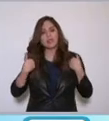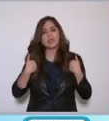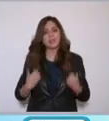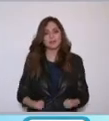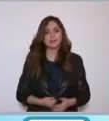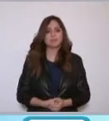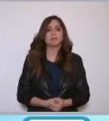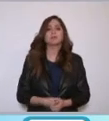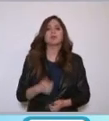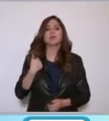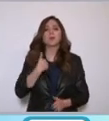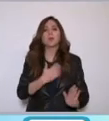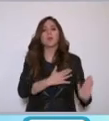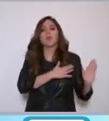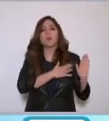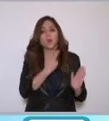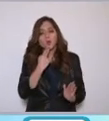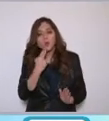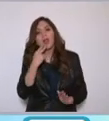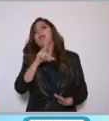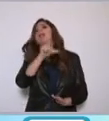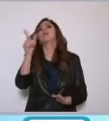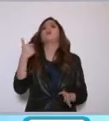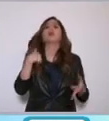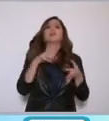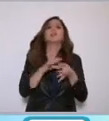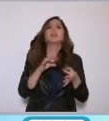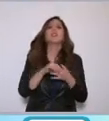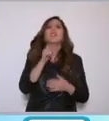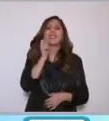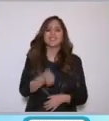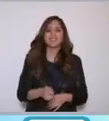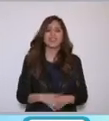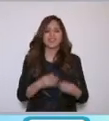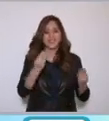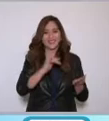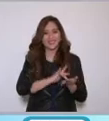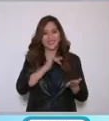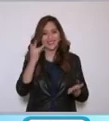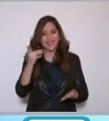gracias. Prometo usarlas y decirles qué tal nos fue. ¿Les Gracias, parece bien? Pisu. Muy bien. Gracias,